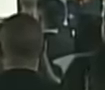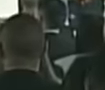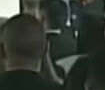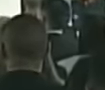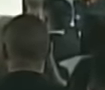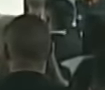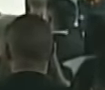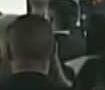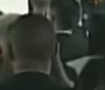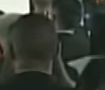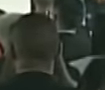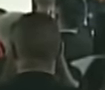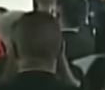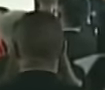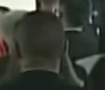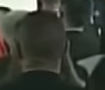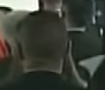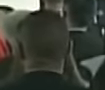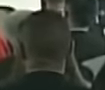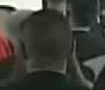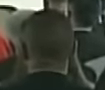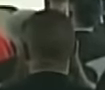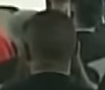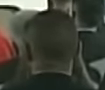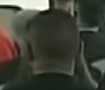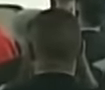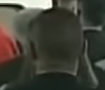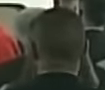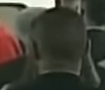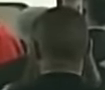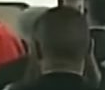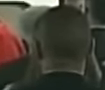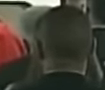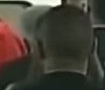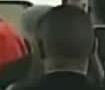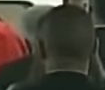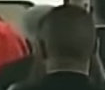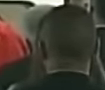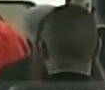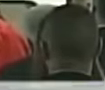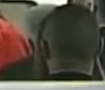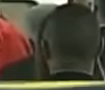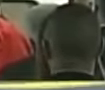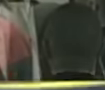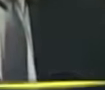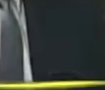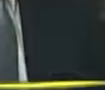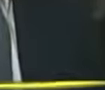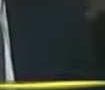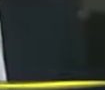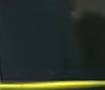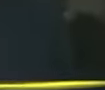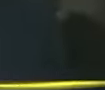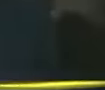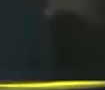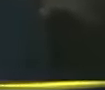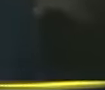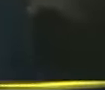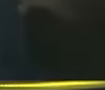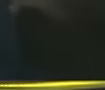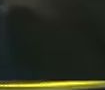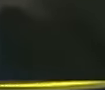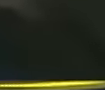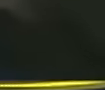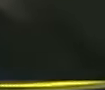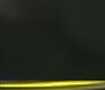lo acompaña hoy aquí, del PSU, todo el polo patriótico, cumpliendo lo establecido en la